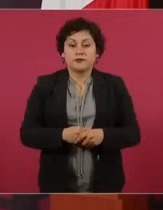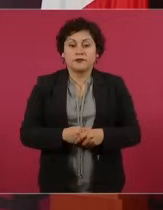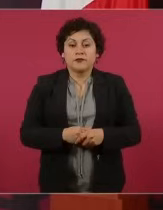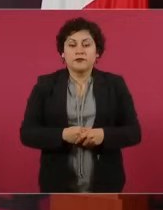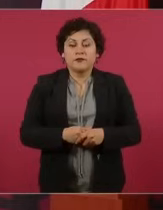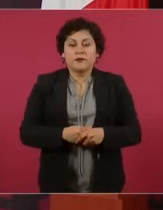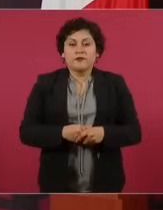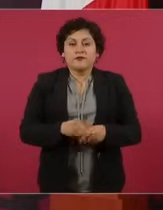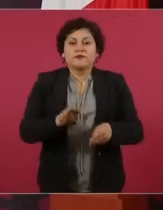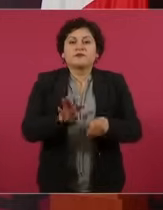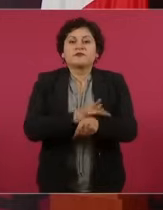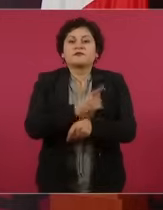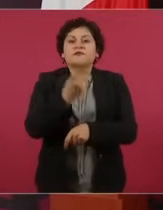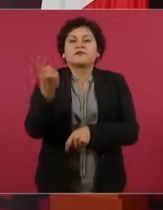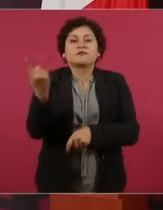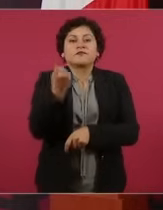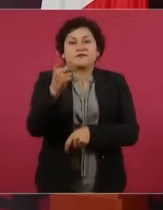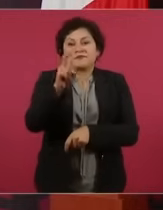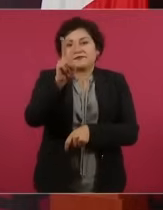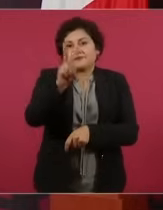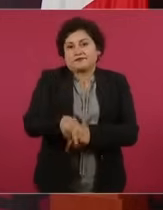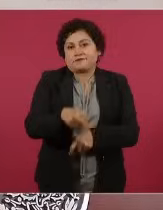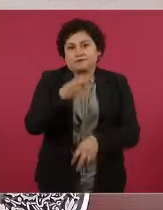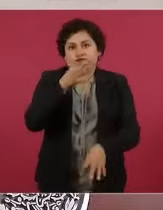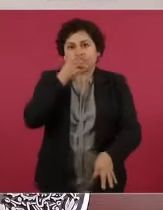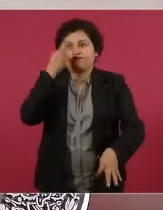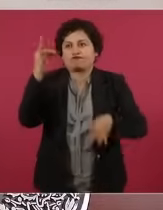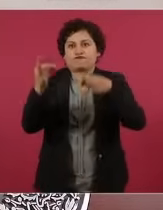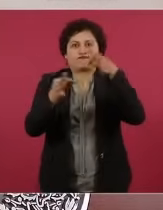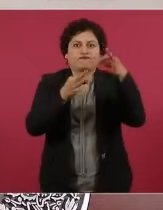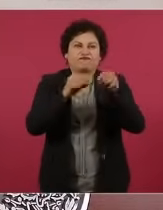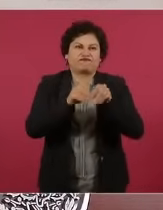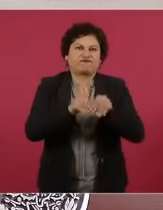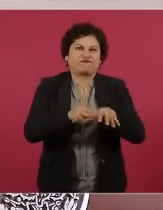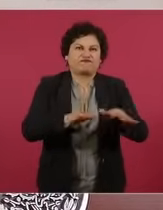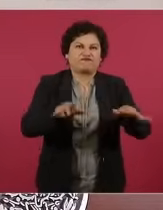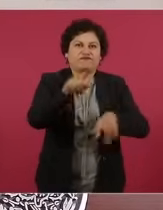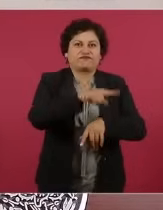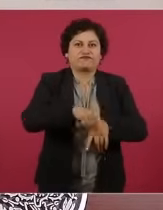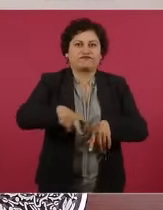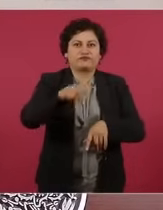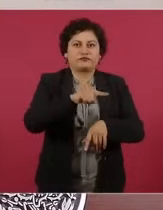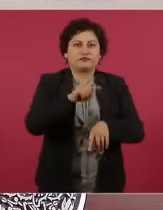mucho sensacionalismo, alarmismo,